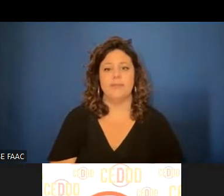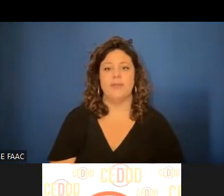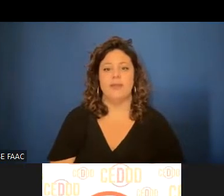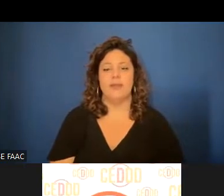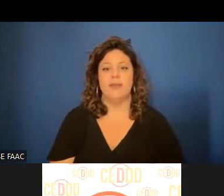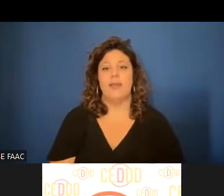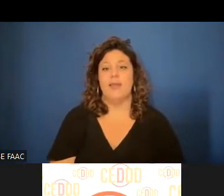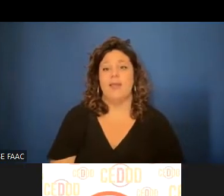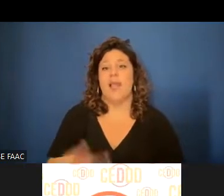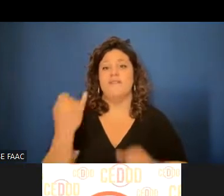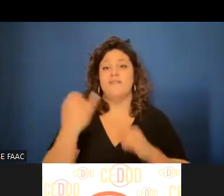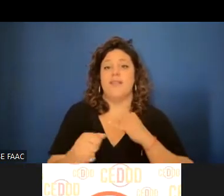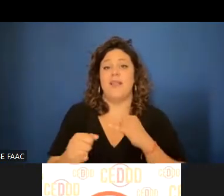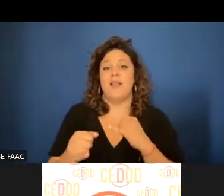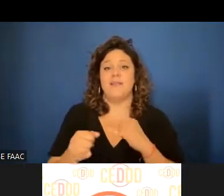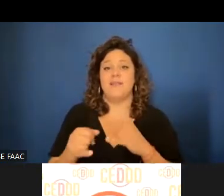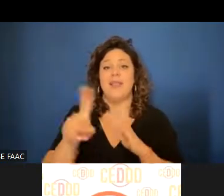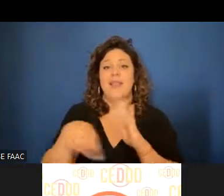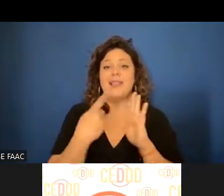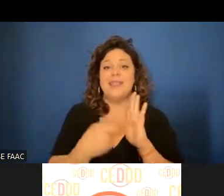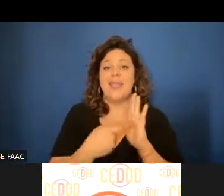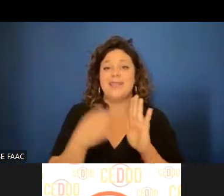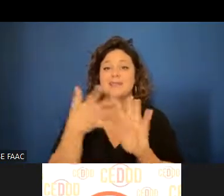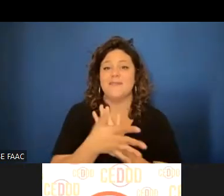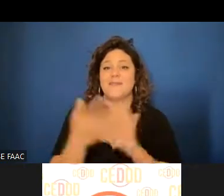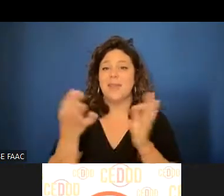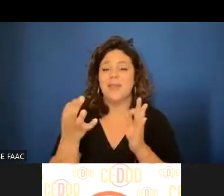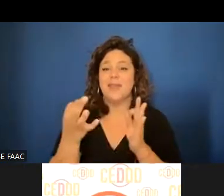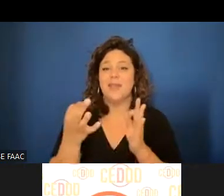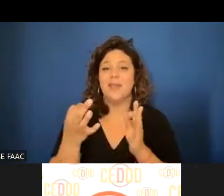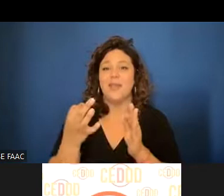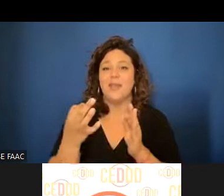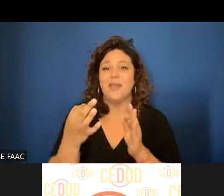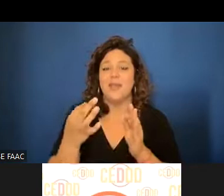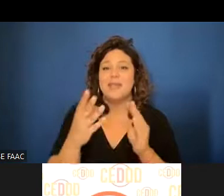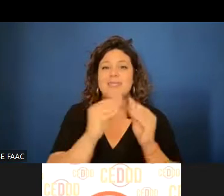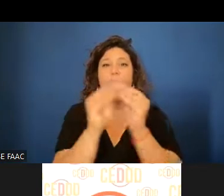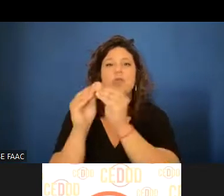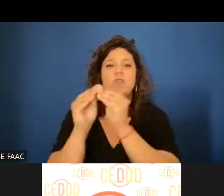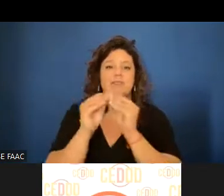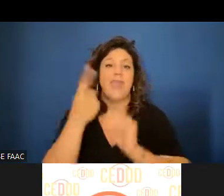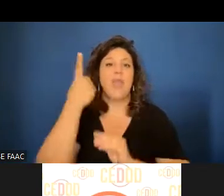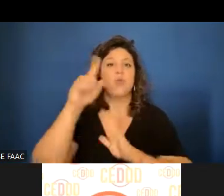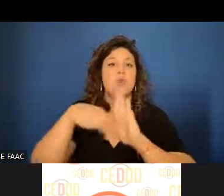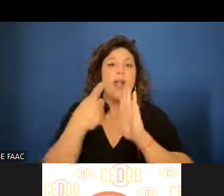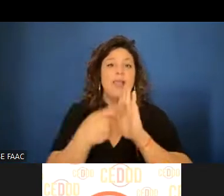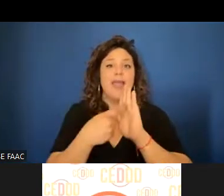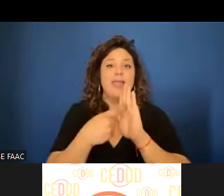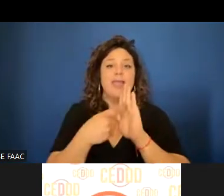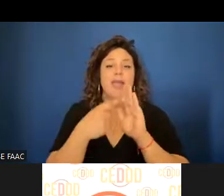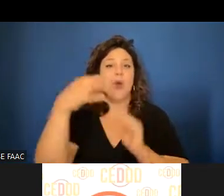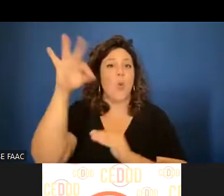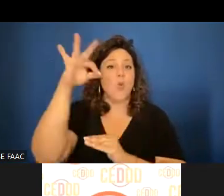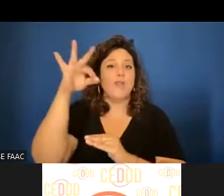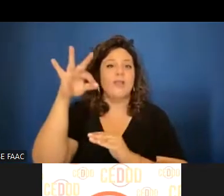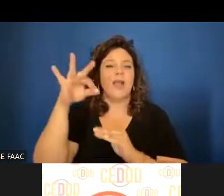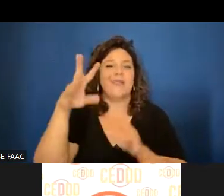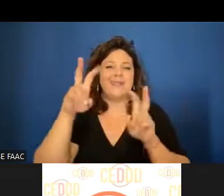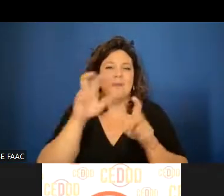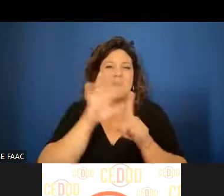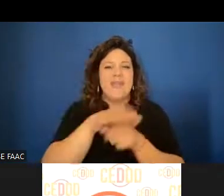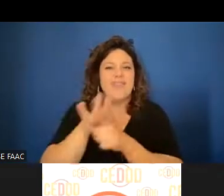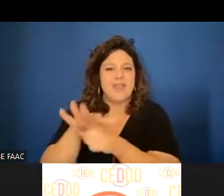ponerte un ejemplo, también el día 27 de julio, esta ley de veintitantos 15 de julio,